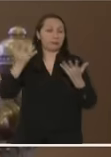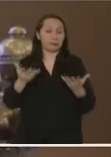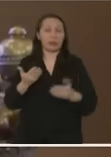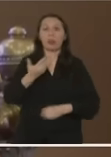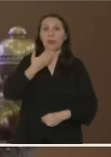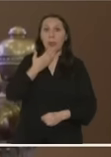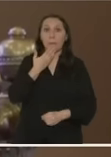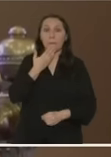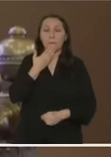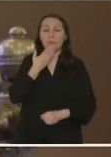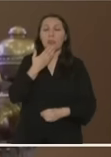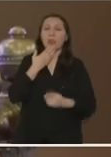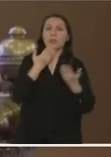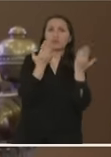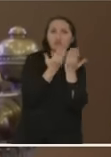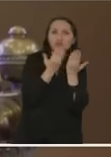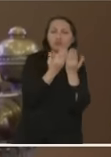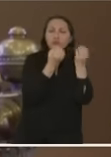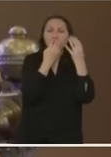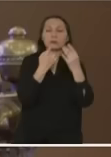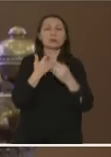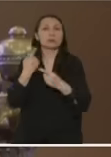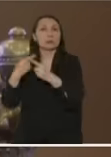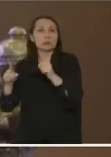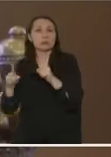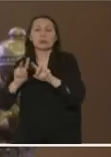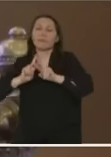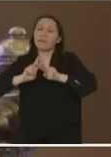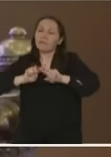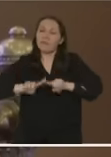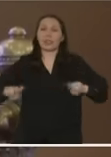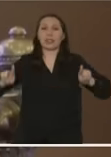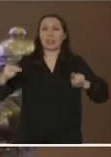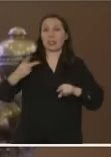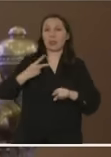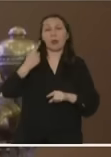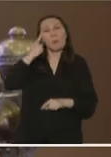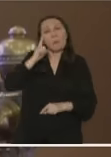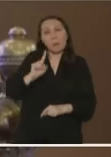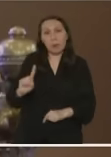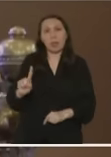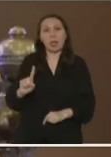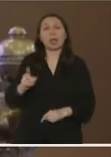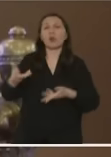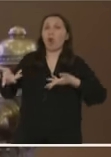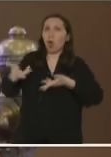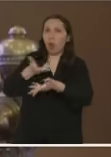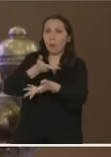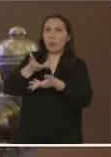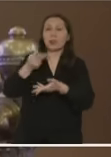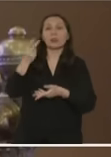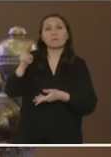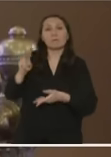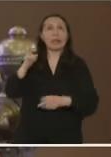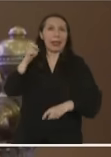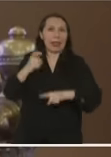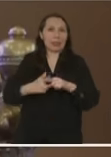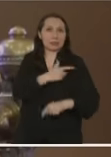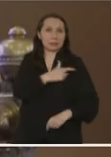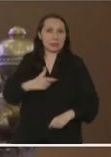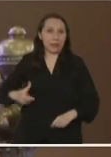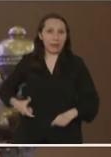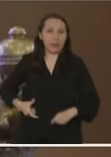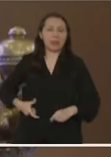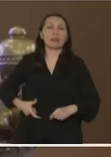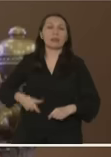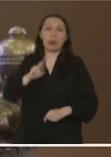También formaciones e intereses distintos. Pero me tocó compartir con él en su calidad de expresidente de